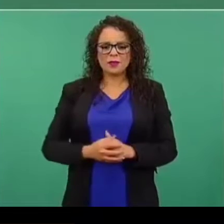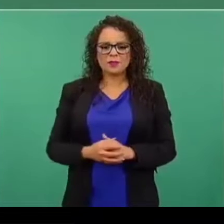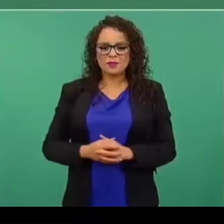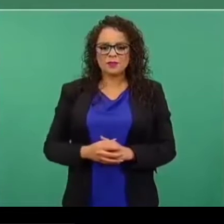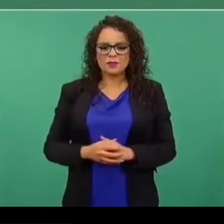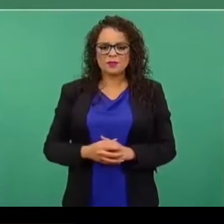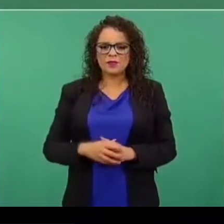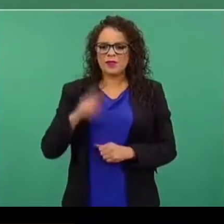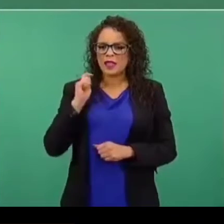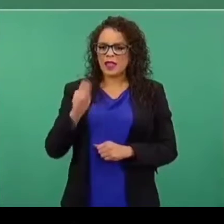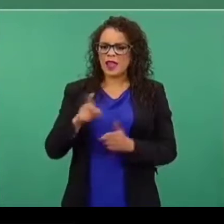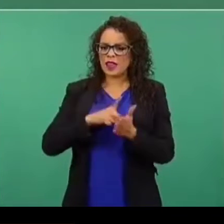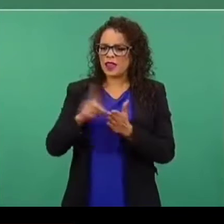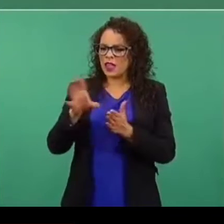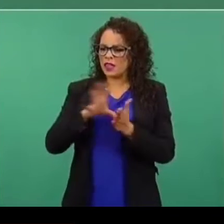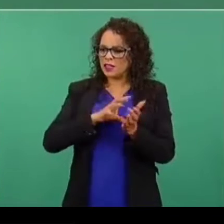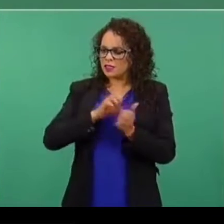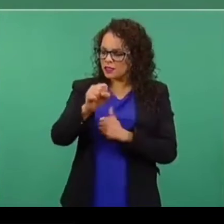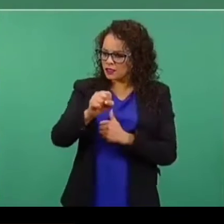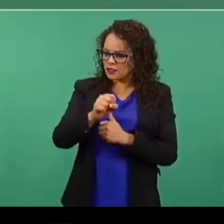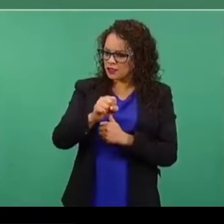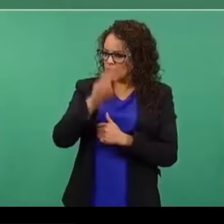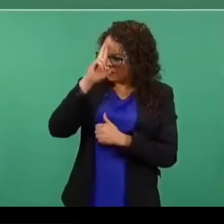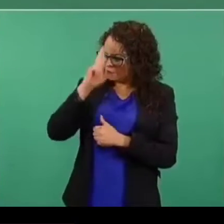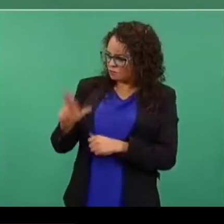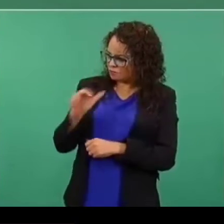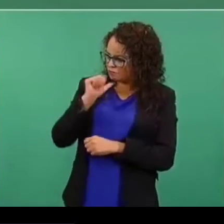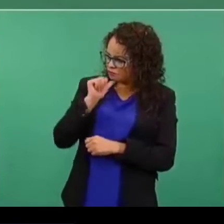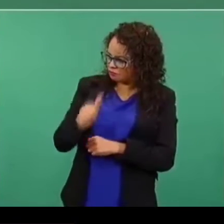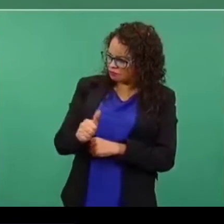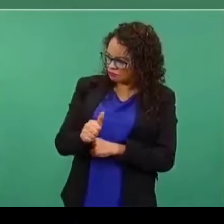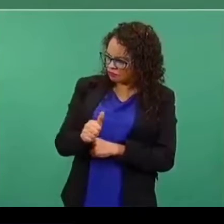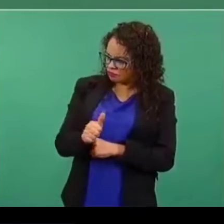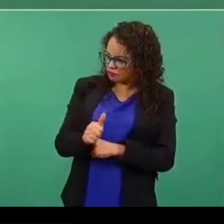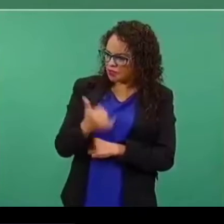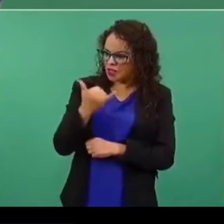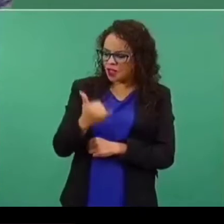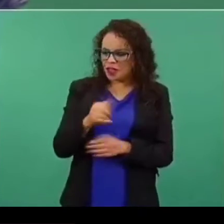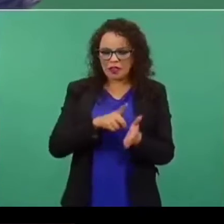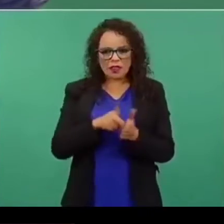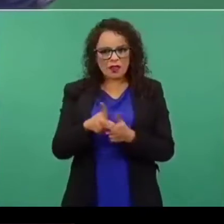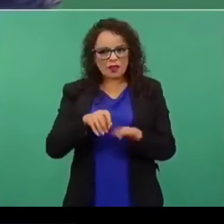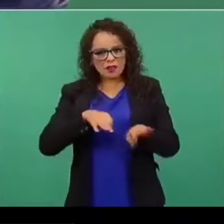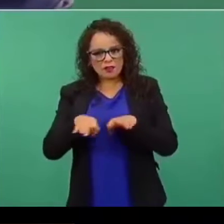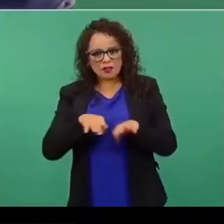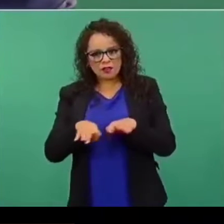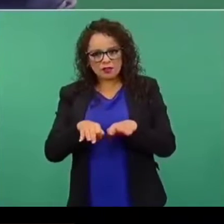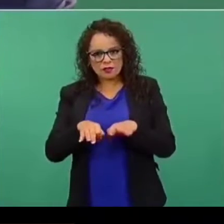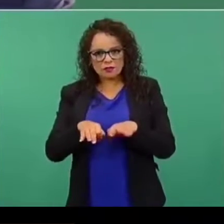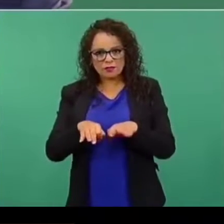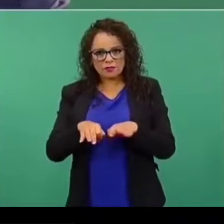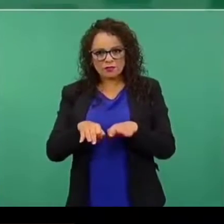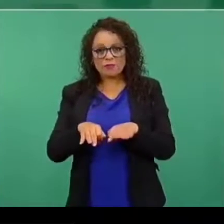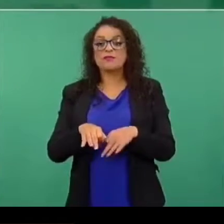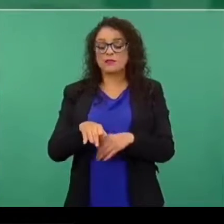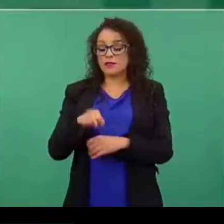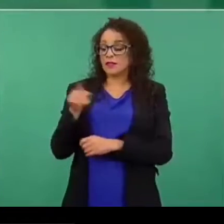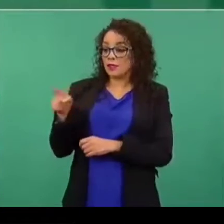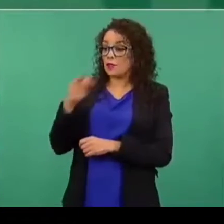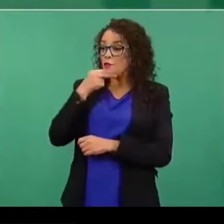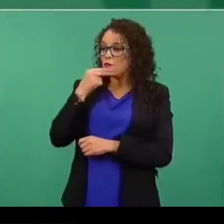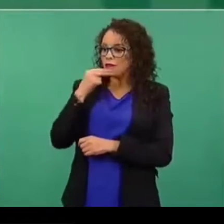al derecho constitucional y al derecho agrario y al derecho laboral, salió Krill a decir que daba